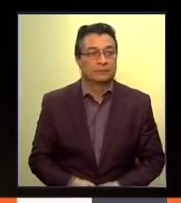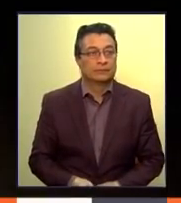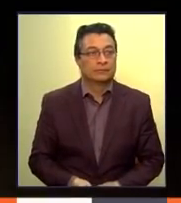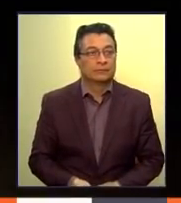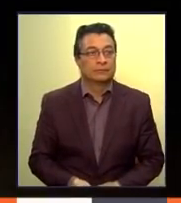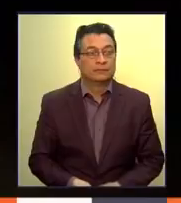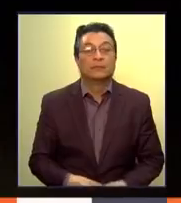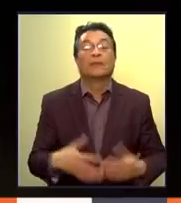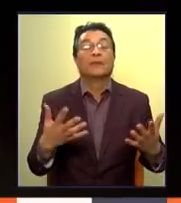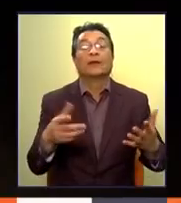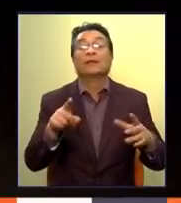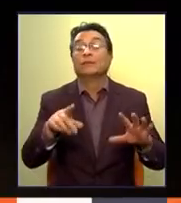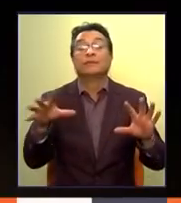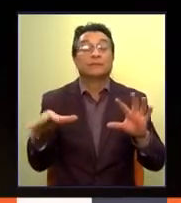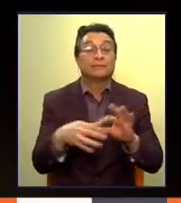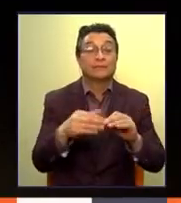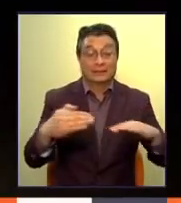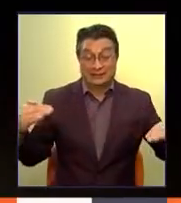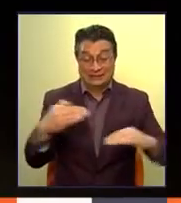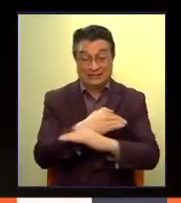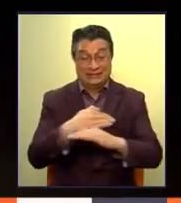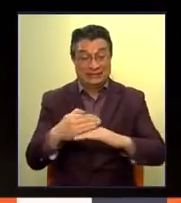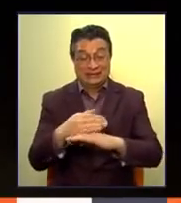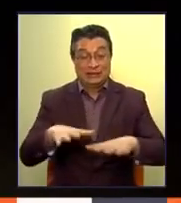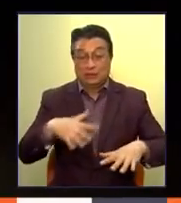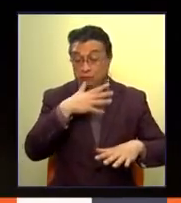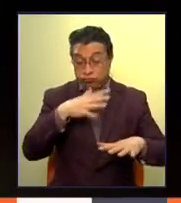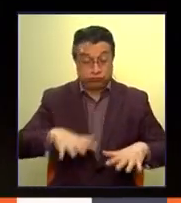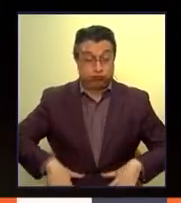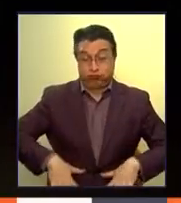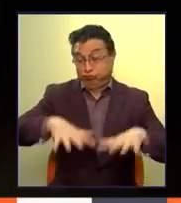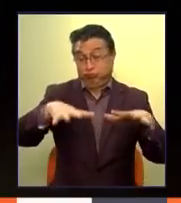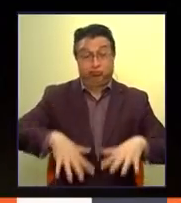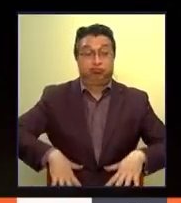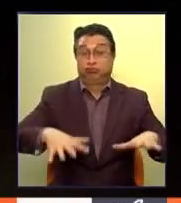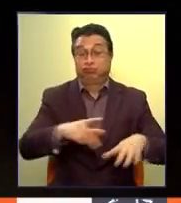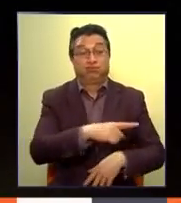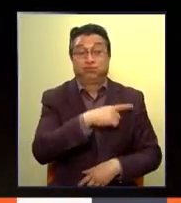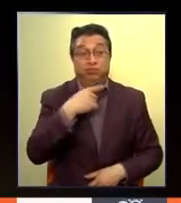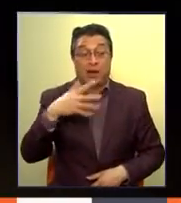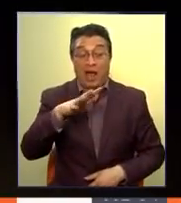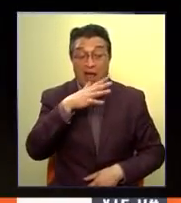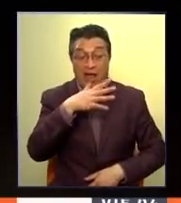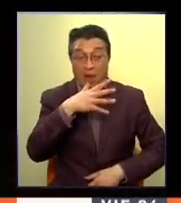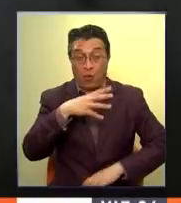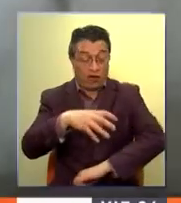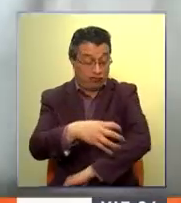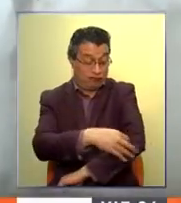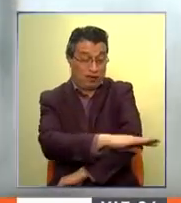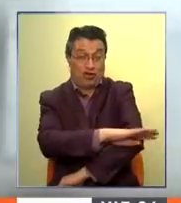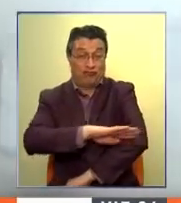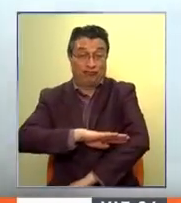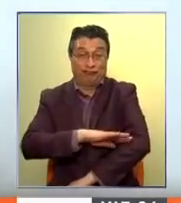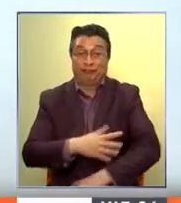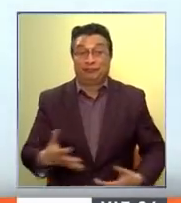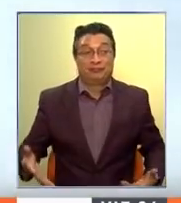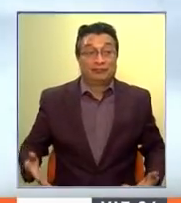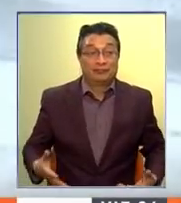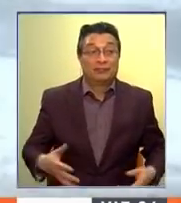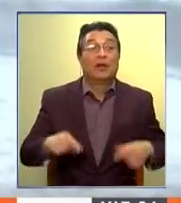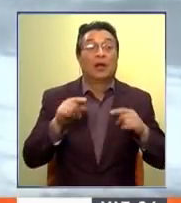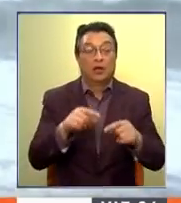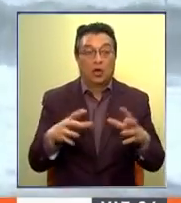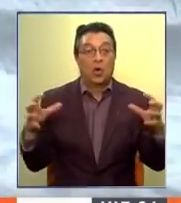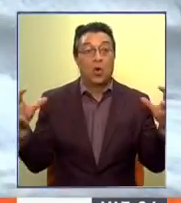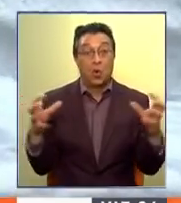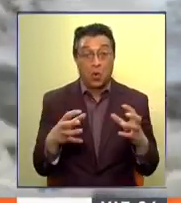Como pueden ver aquí, las carreteras están bloqueadas debido a las inundaciones, ya que el agua me llega a las rodillas. No se sabe si fue por la